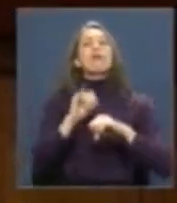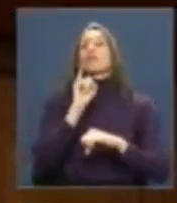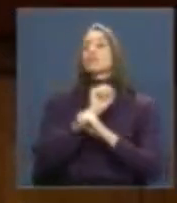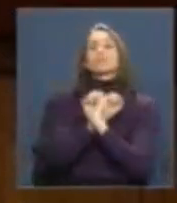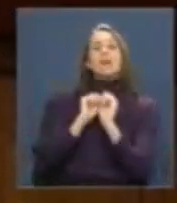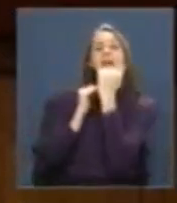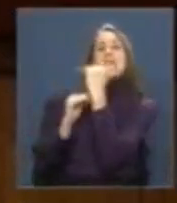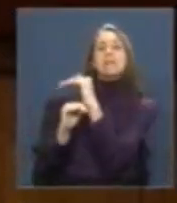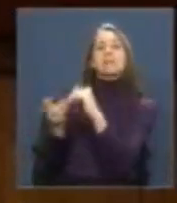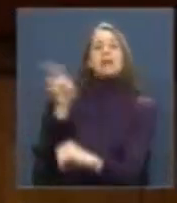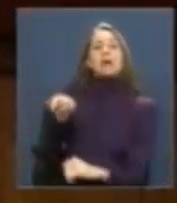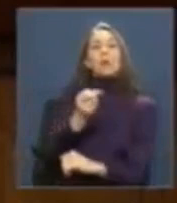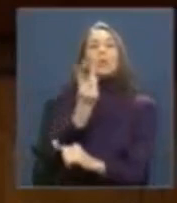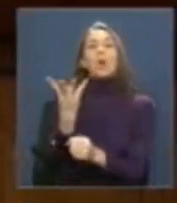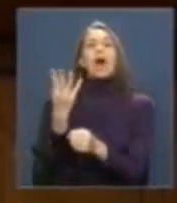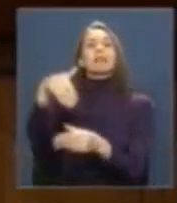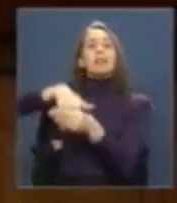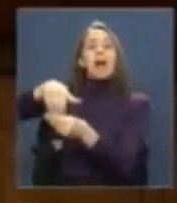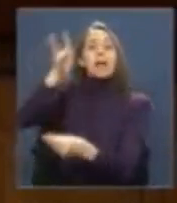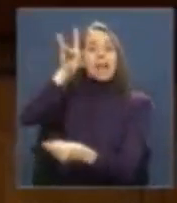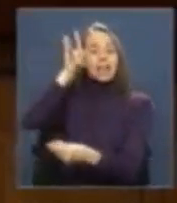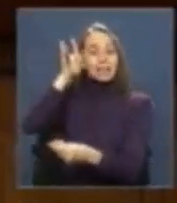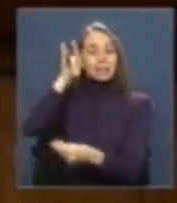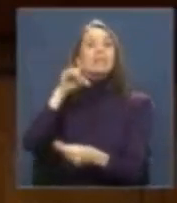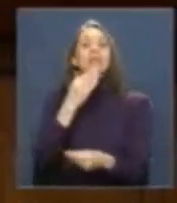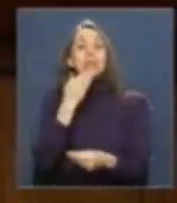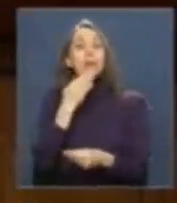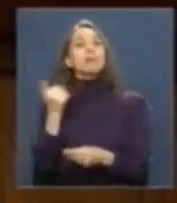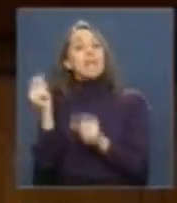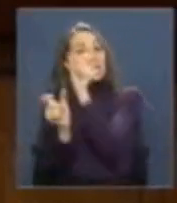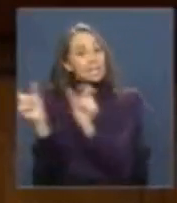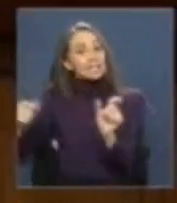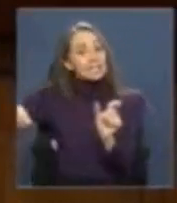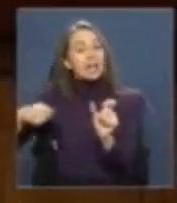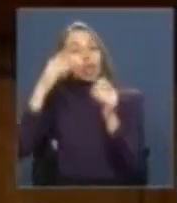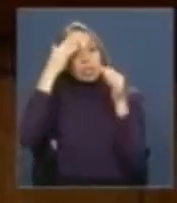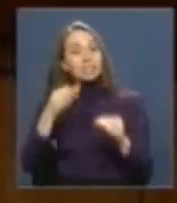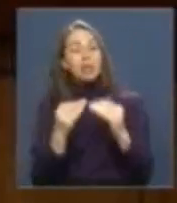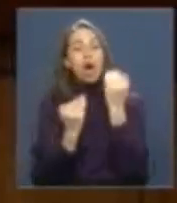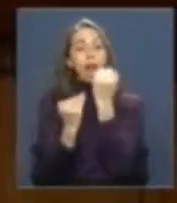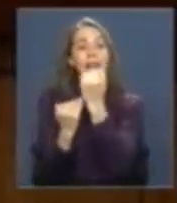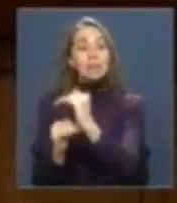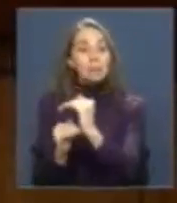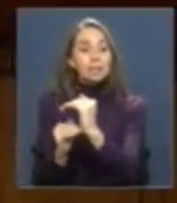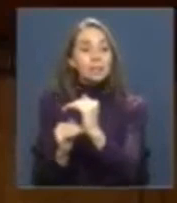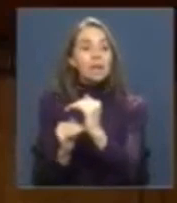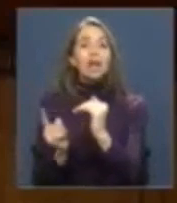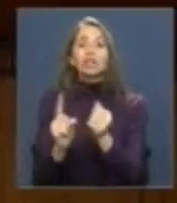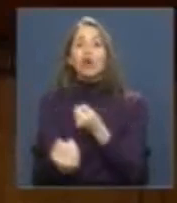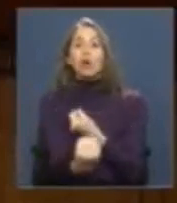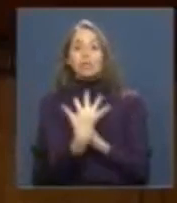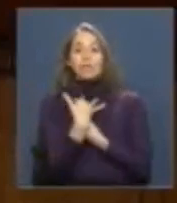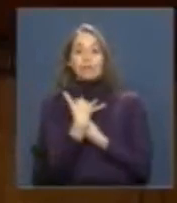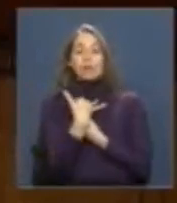pero que también se había decidido que esa limitación se les aplicaría a los